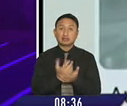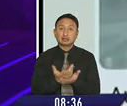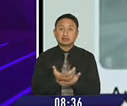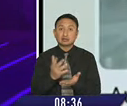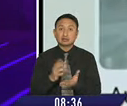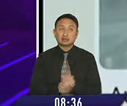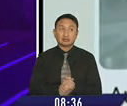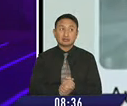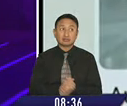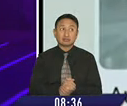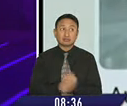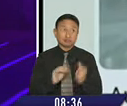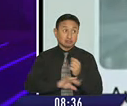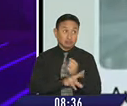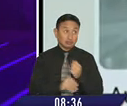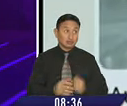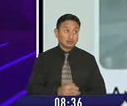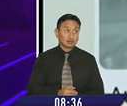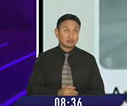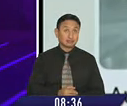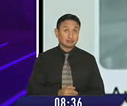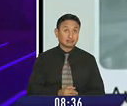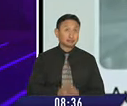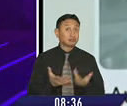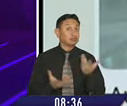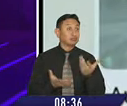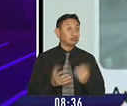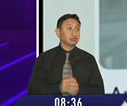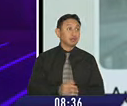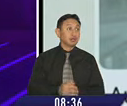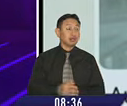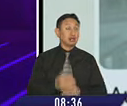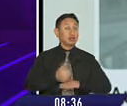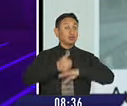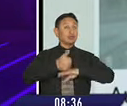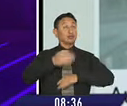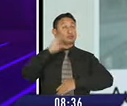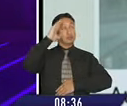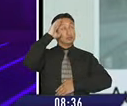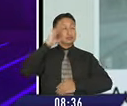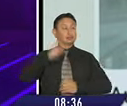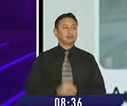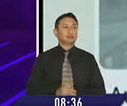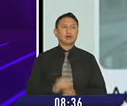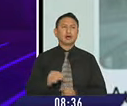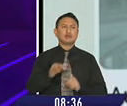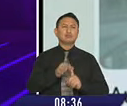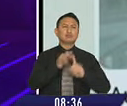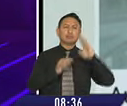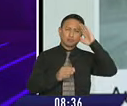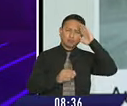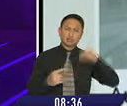¿Serán choros? ¿Serán cuerpo diplomático? ¿Serán agentes especiales